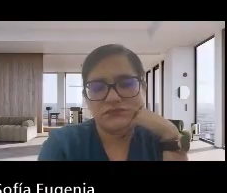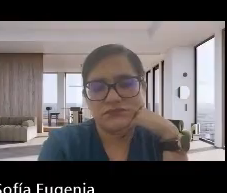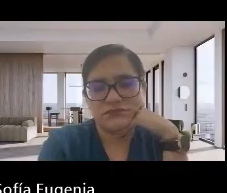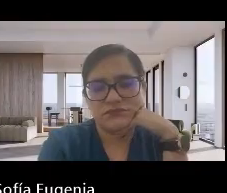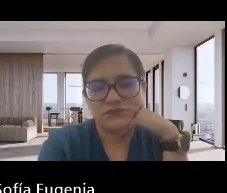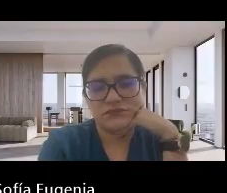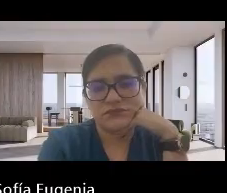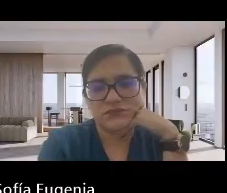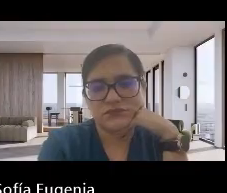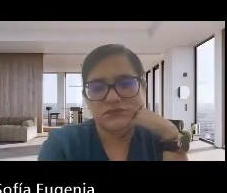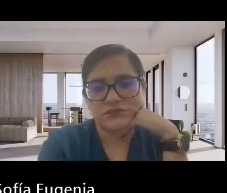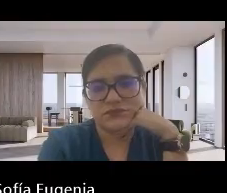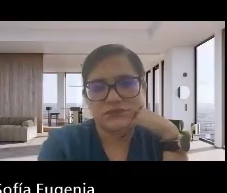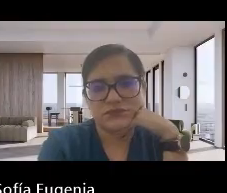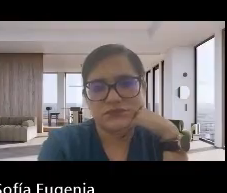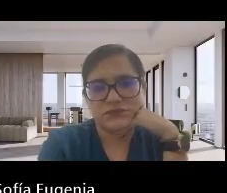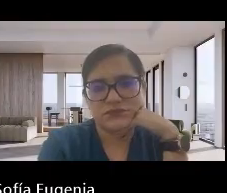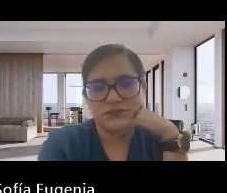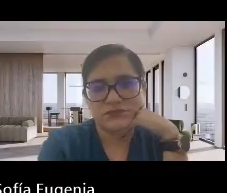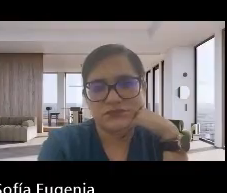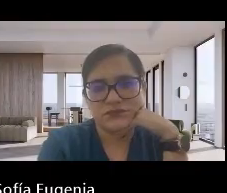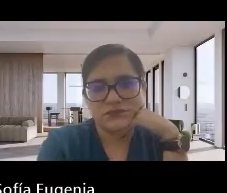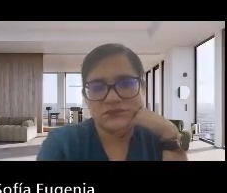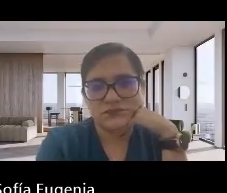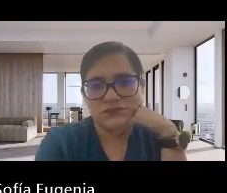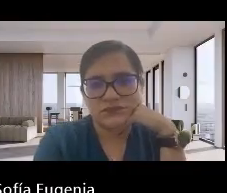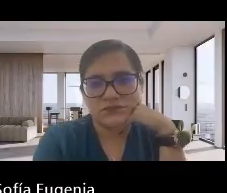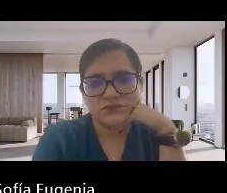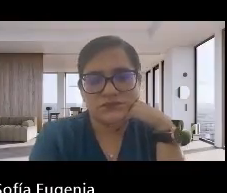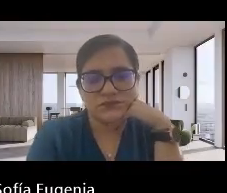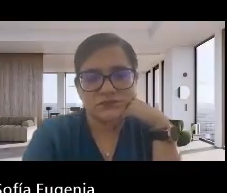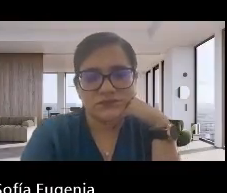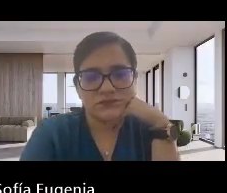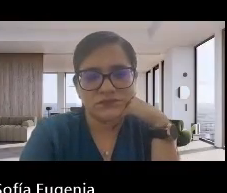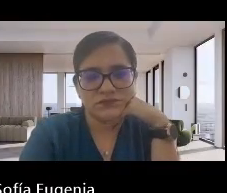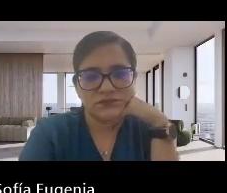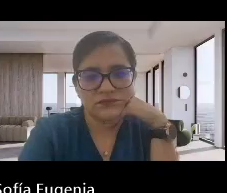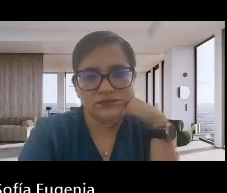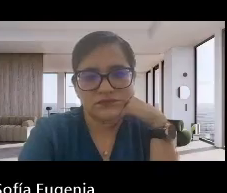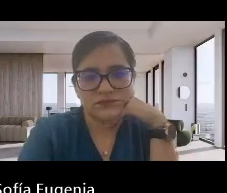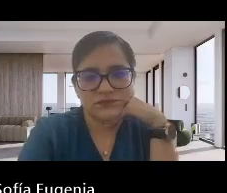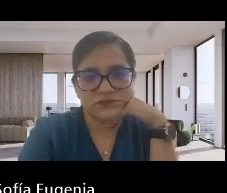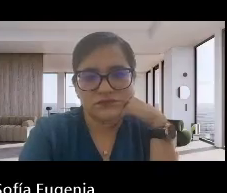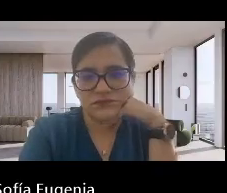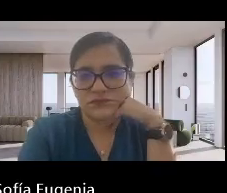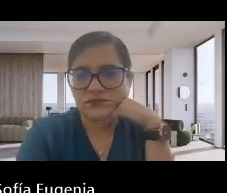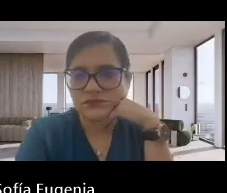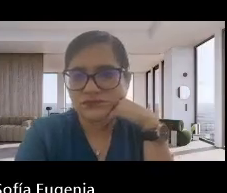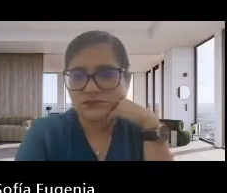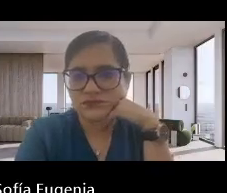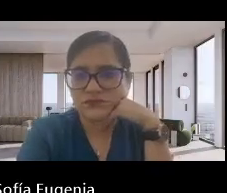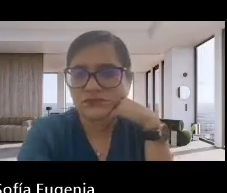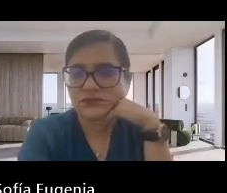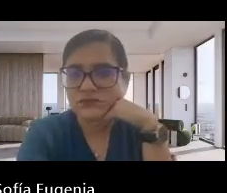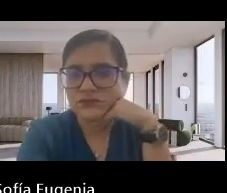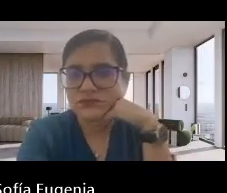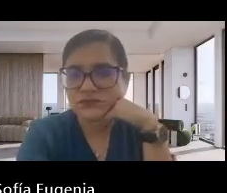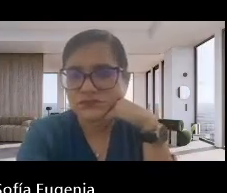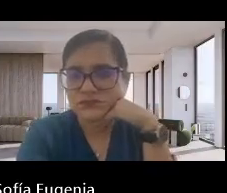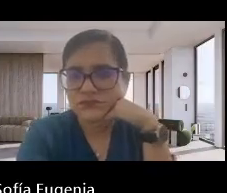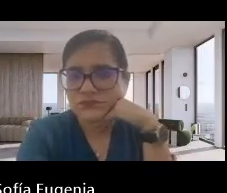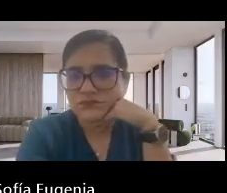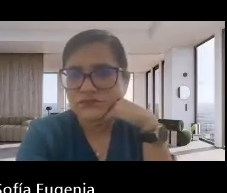o donación. Y entonces decía, no, yo siempre la corto y les vendo los pechos porque yo digo, yo le decía, pues ábrete, ¿no?